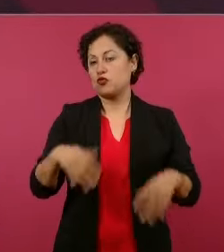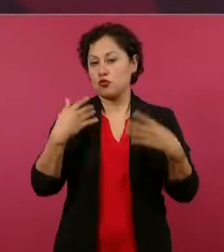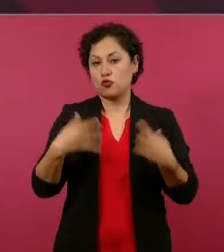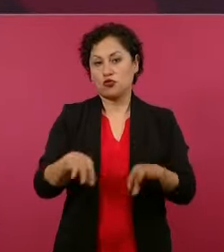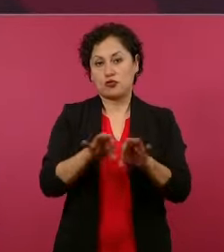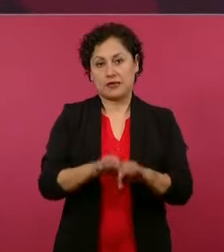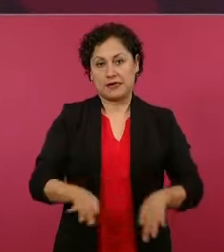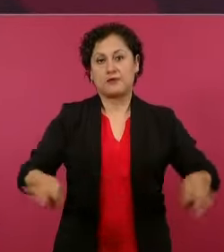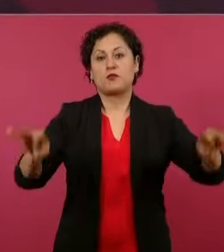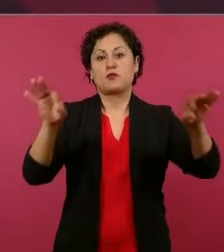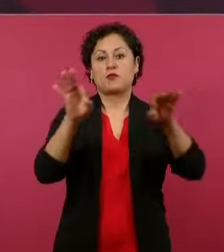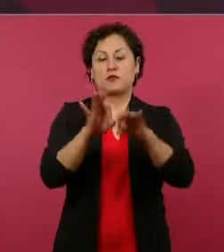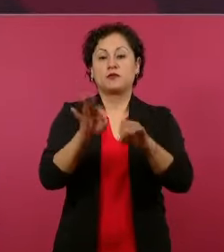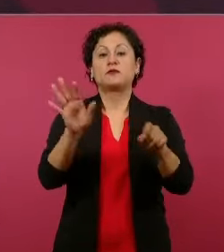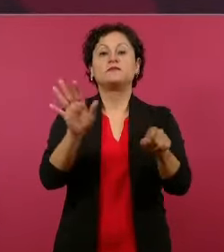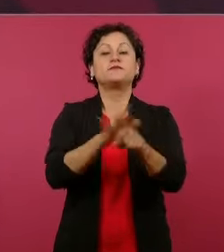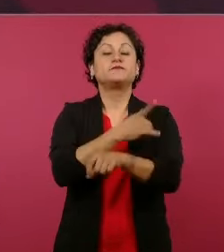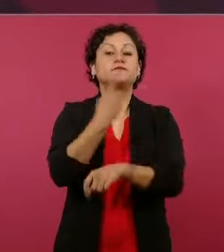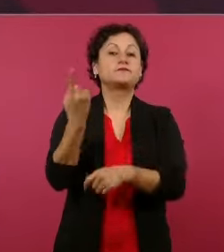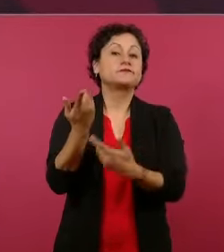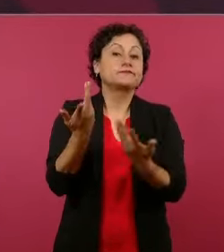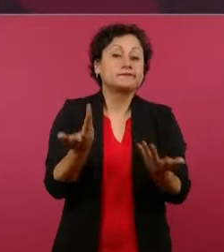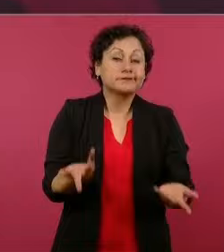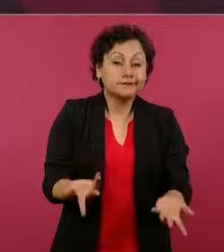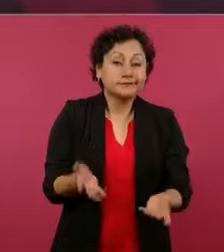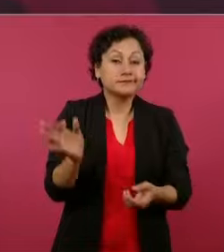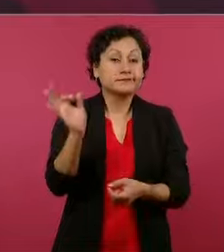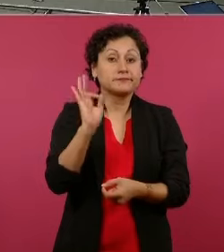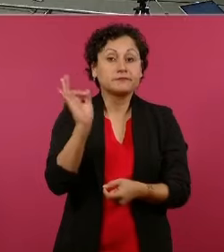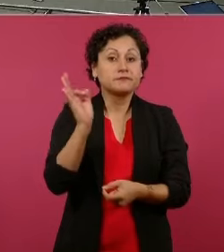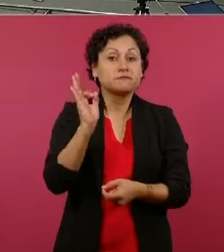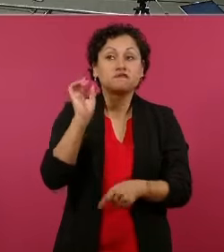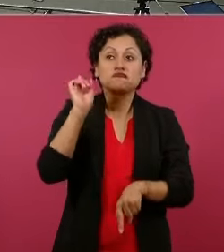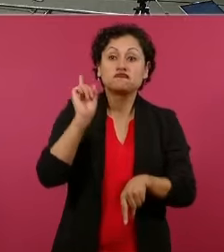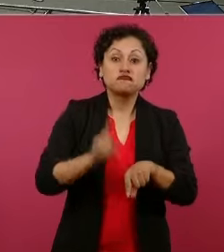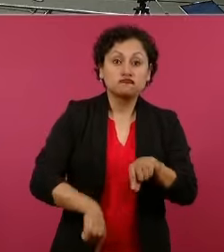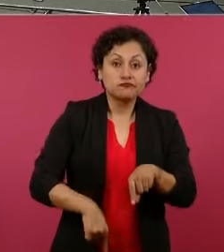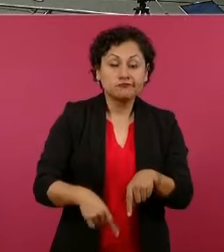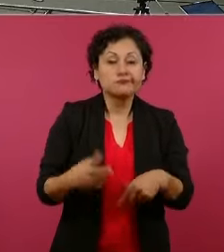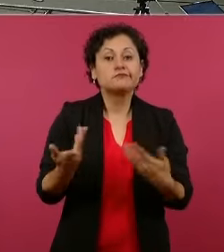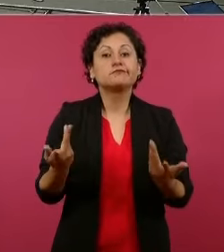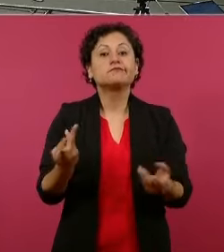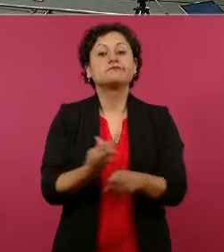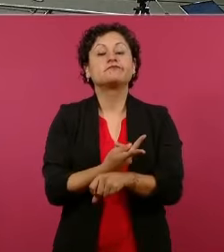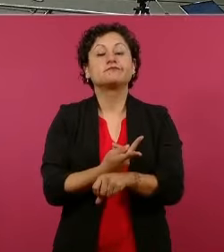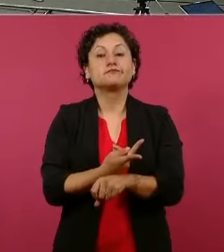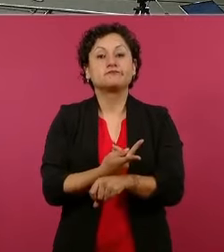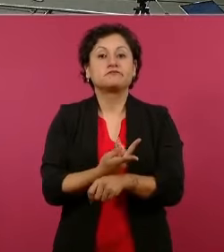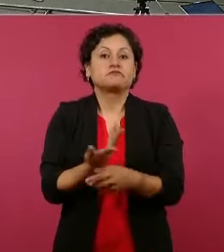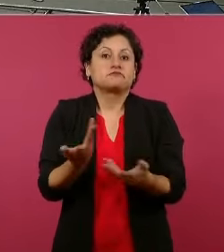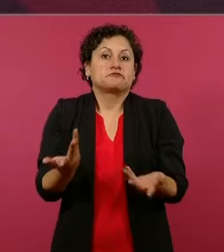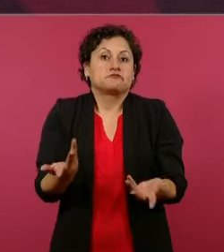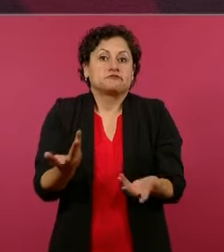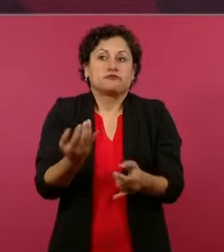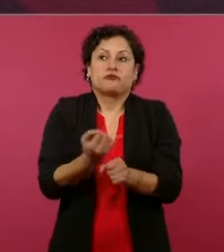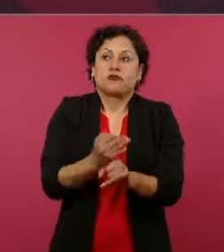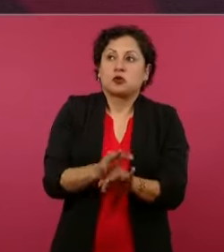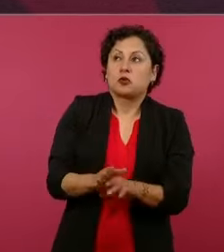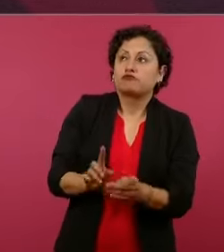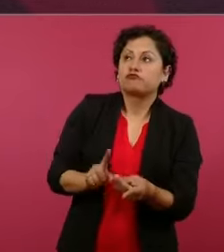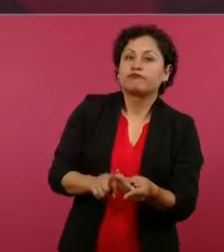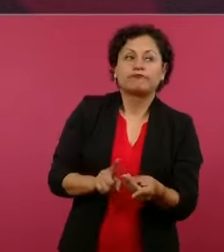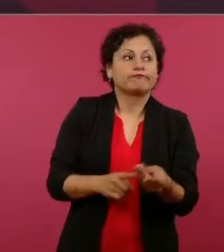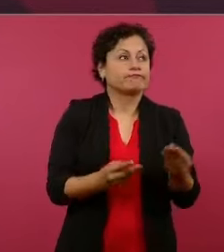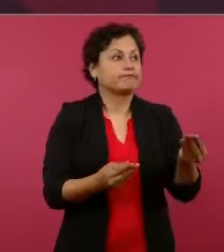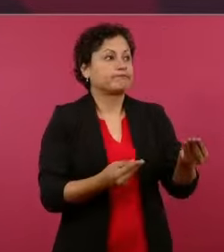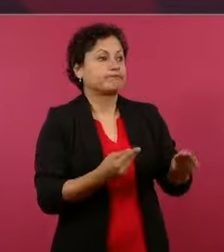si no este pues estaríamos desprotegidos frente